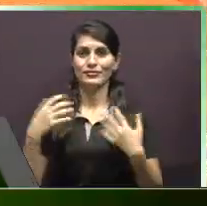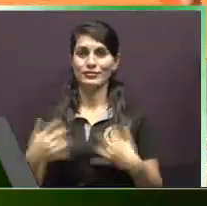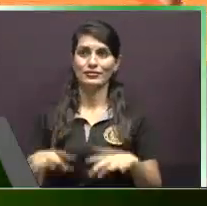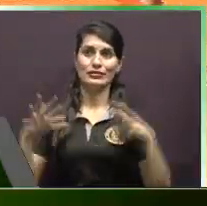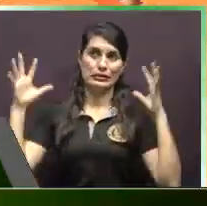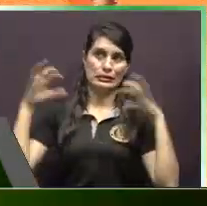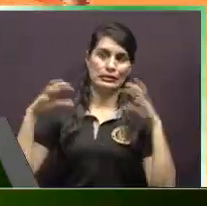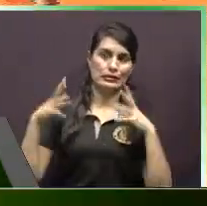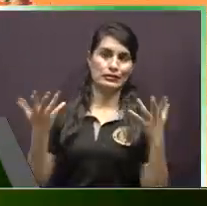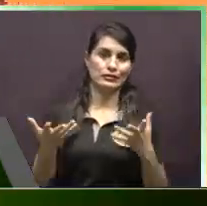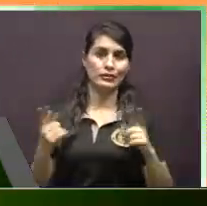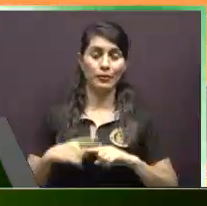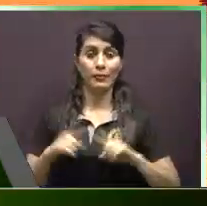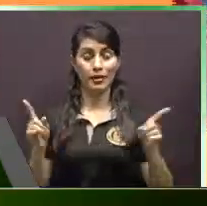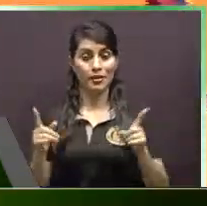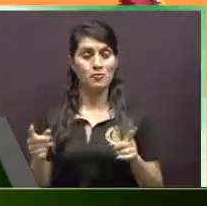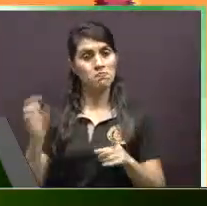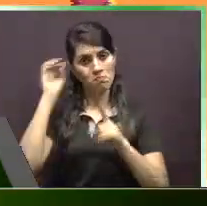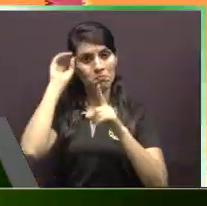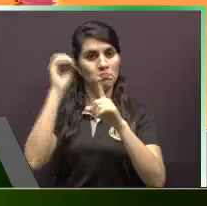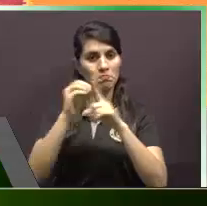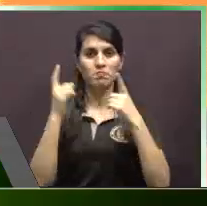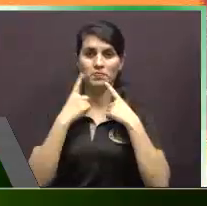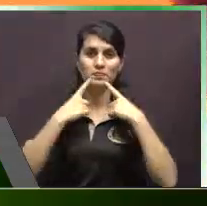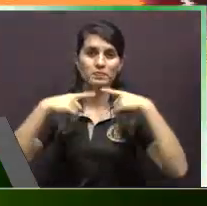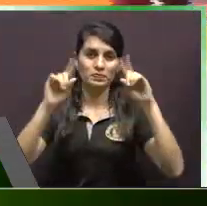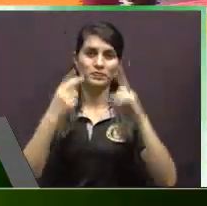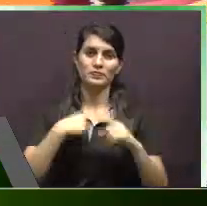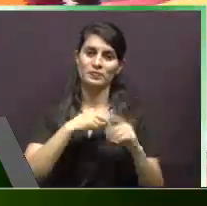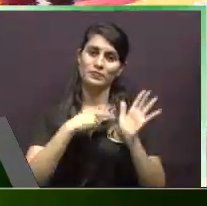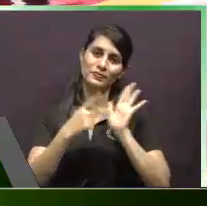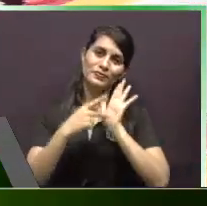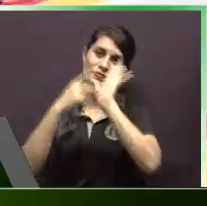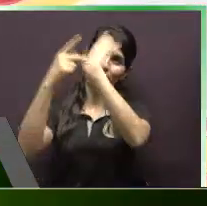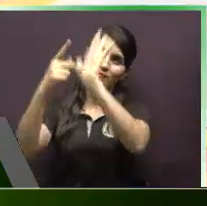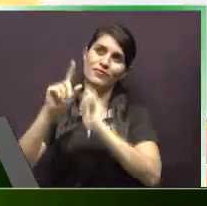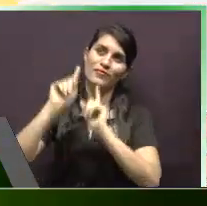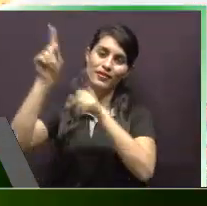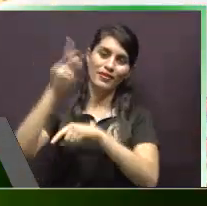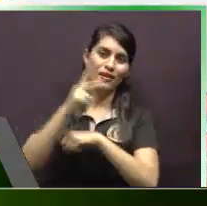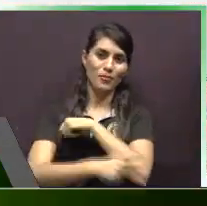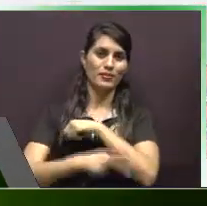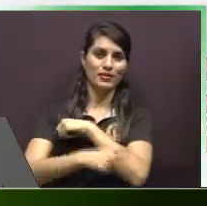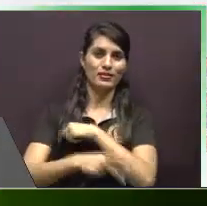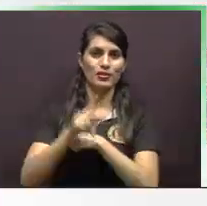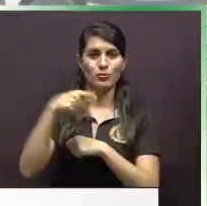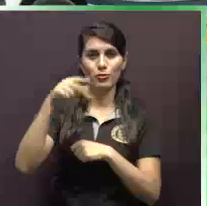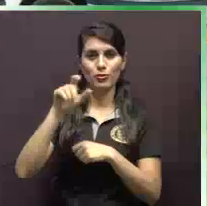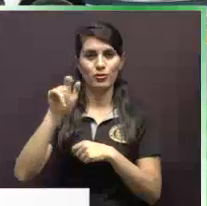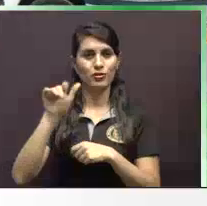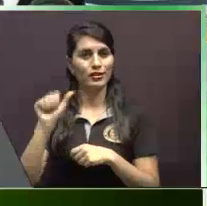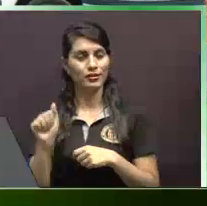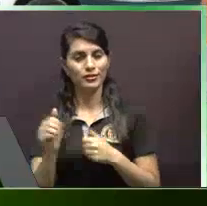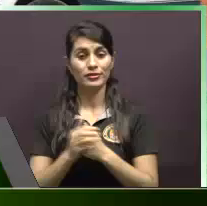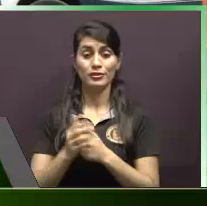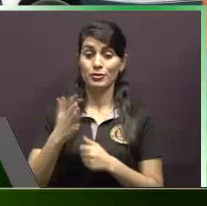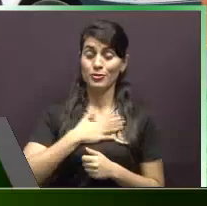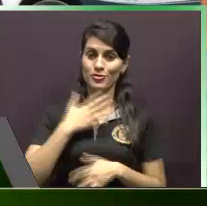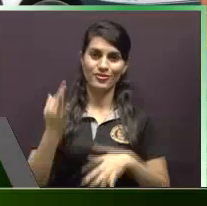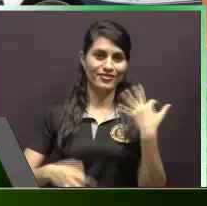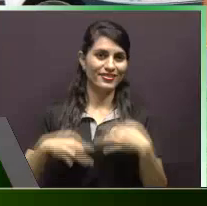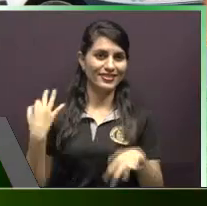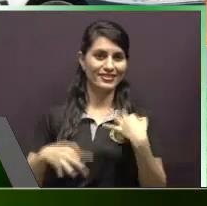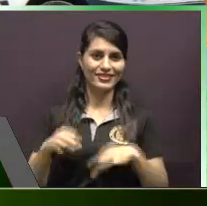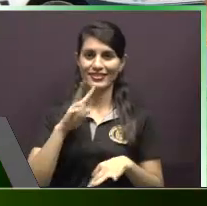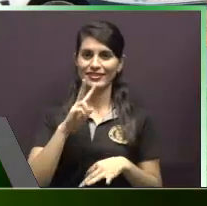Cortés hay mucha humedad, pero se logró el objetivo y vamos a representar a Honduras a Polonia. Me siento alegre, contento por